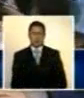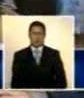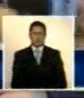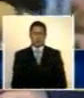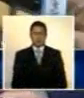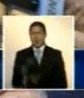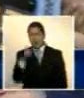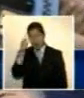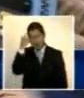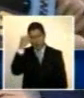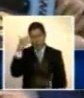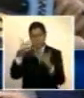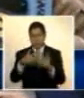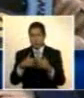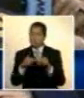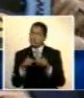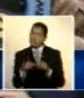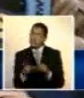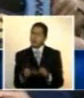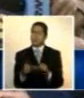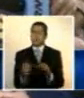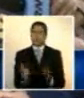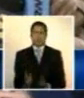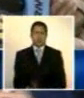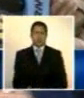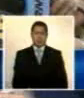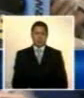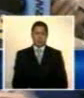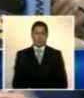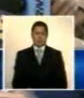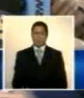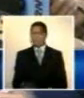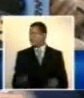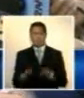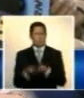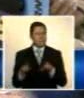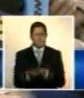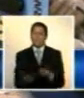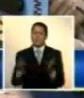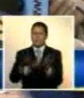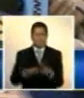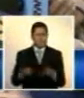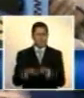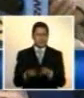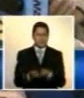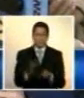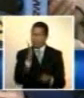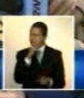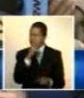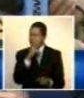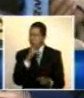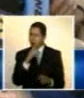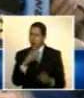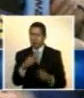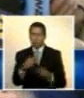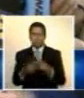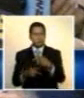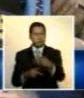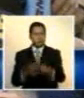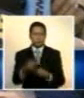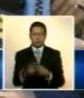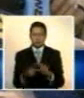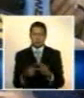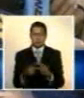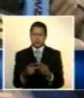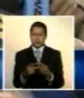doctor neurológicamente se mantiene estable, clínicamente se mantiene estable y no ha habido ninguna progresión de